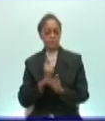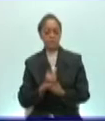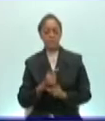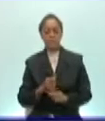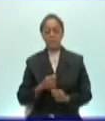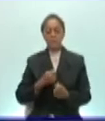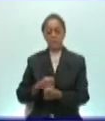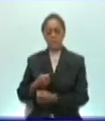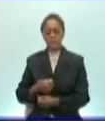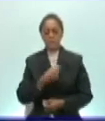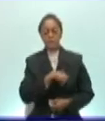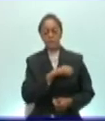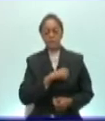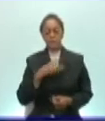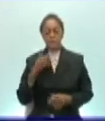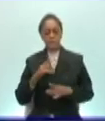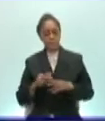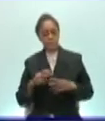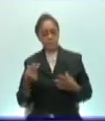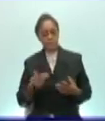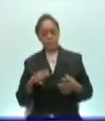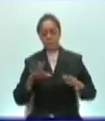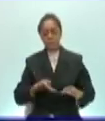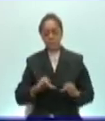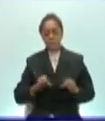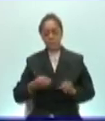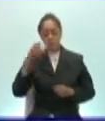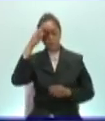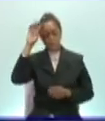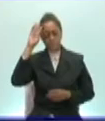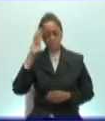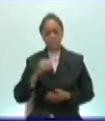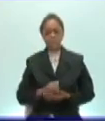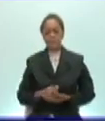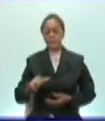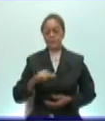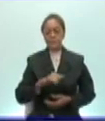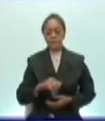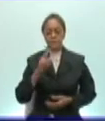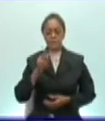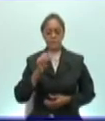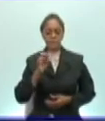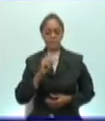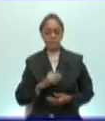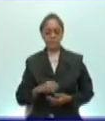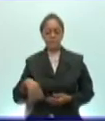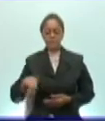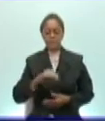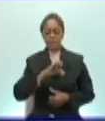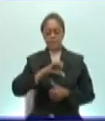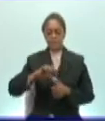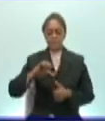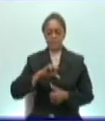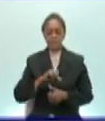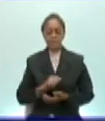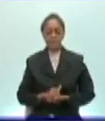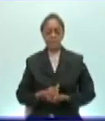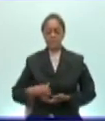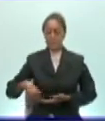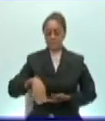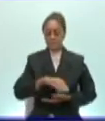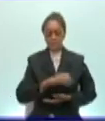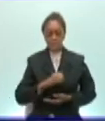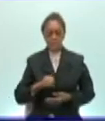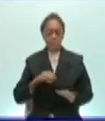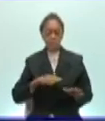España para apoderarse de Cuba y de la isla de Puerto Rico en el área del Caribe. Por lo tanto, estaban todas las